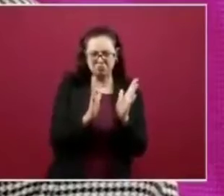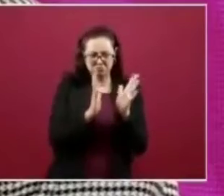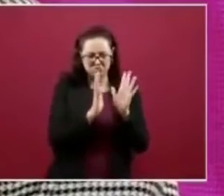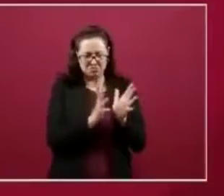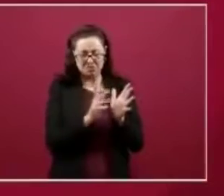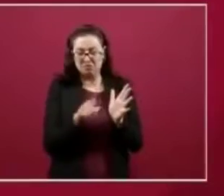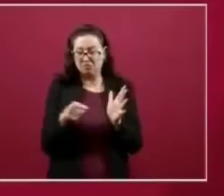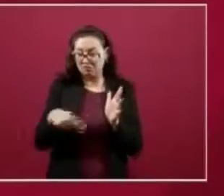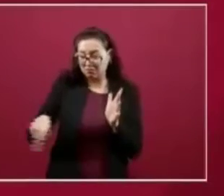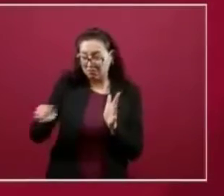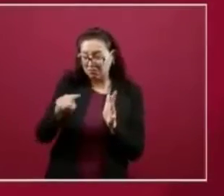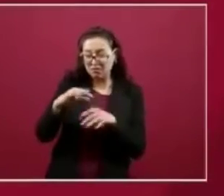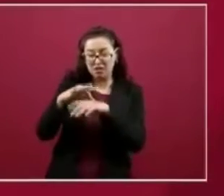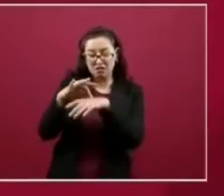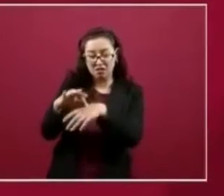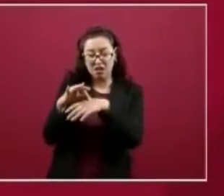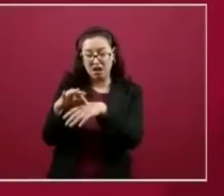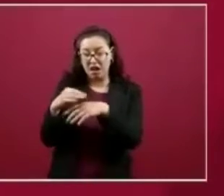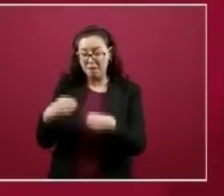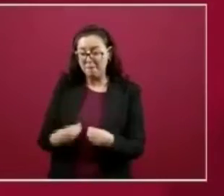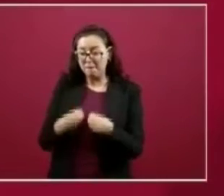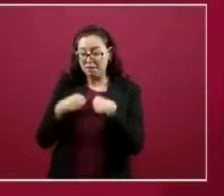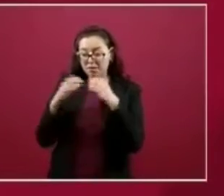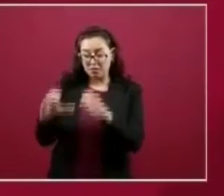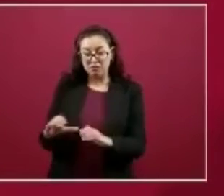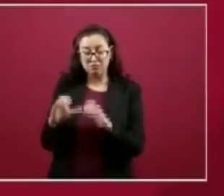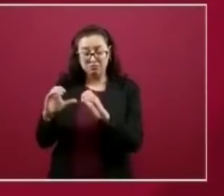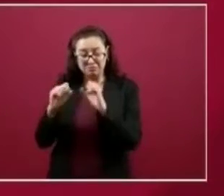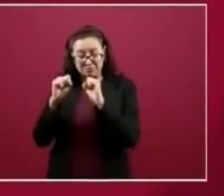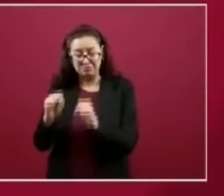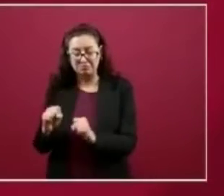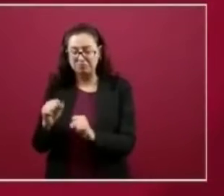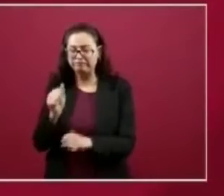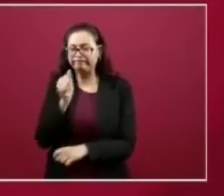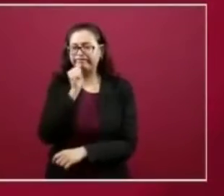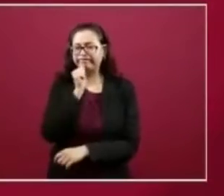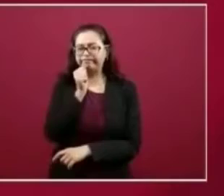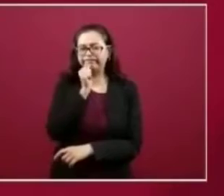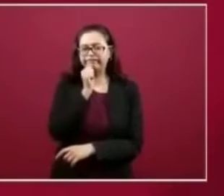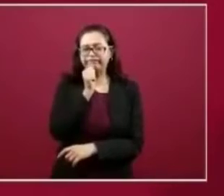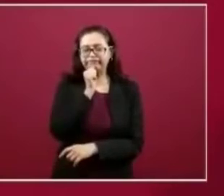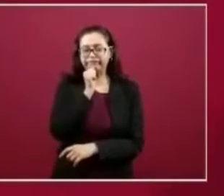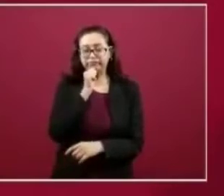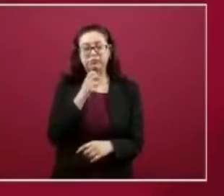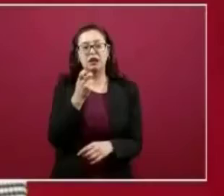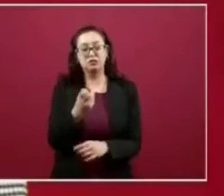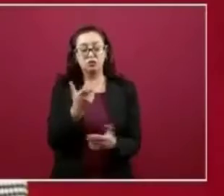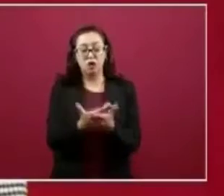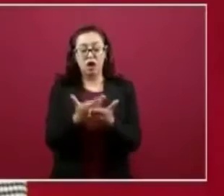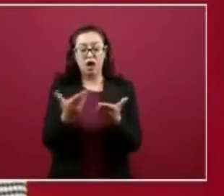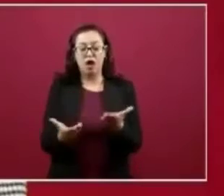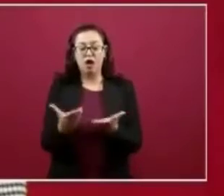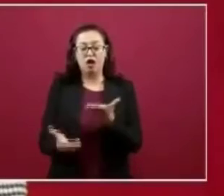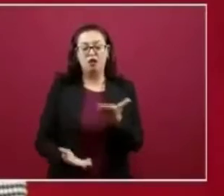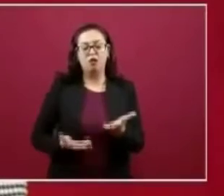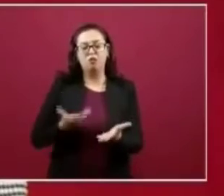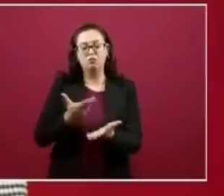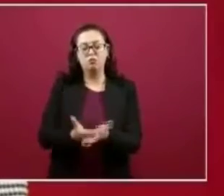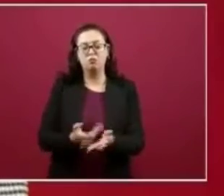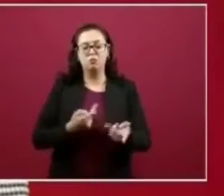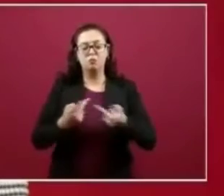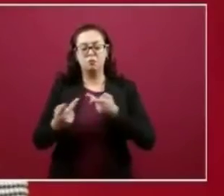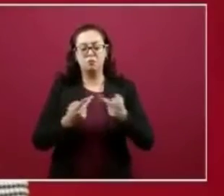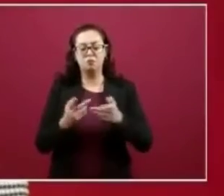de garantizar la vida y seguridad de las mujeres. Este plan de acciones emergentes que hoy se presenta solo es un primer